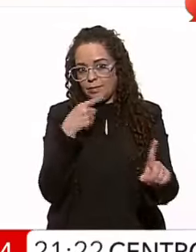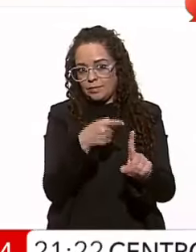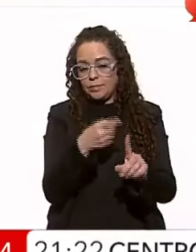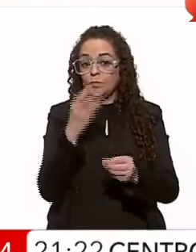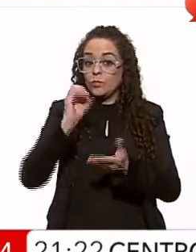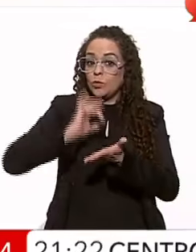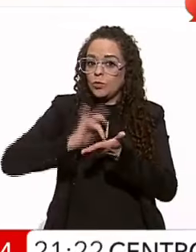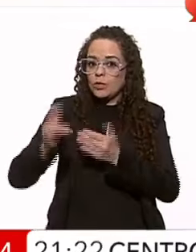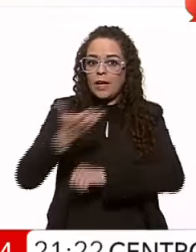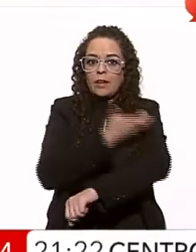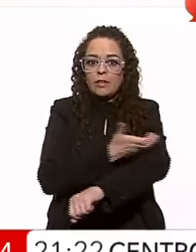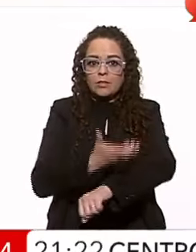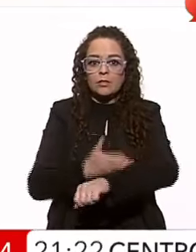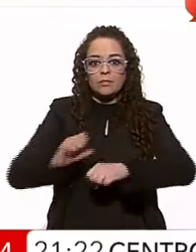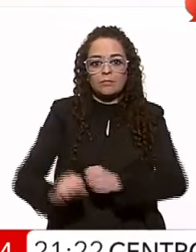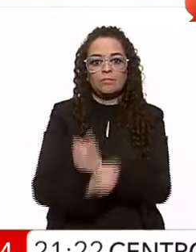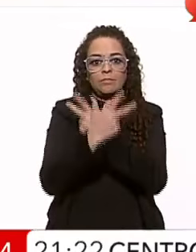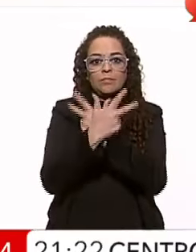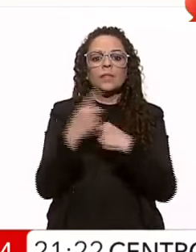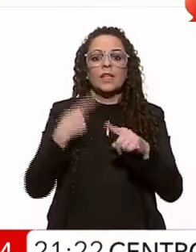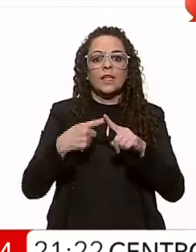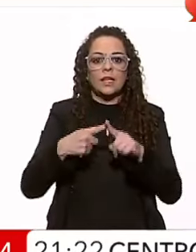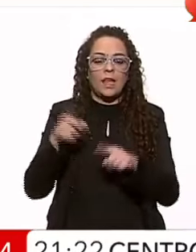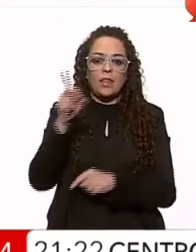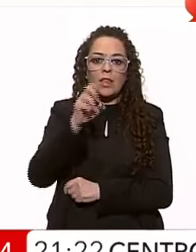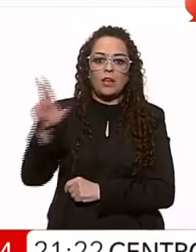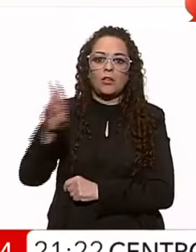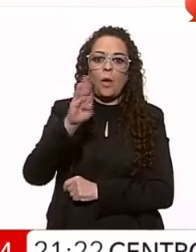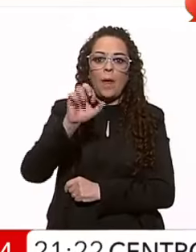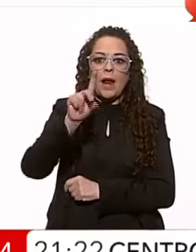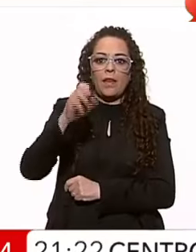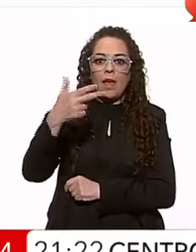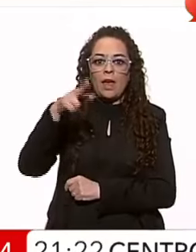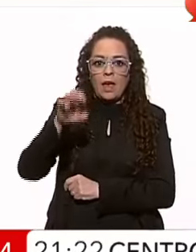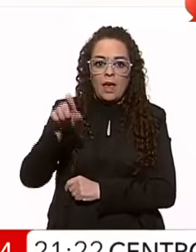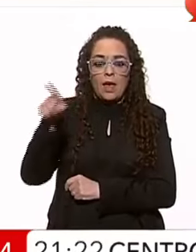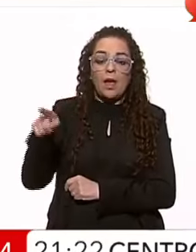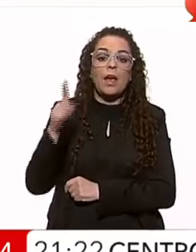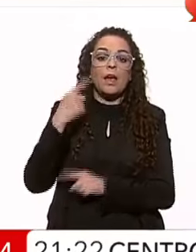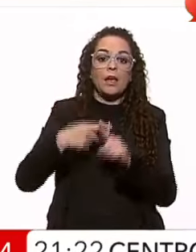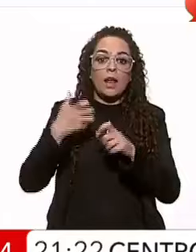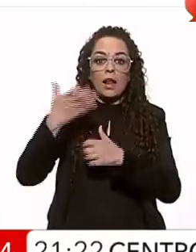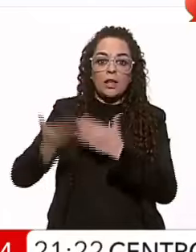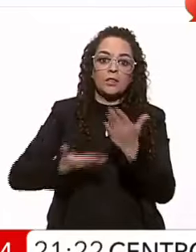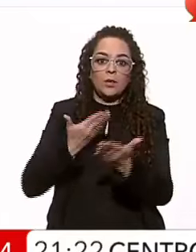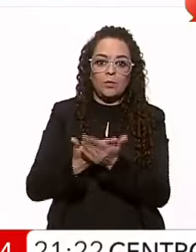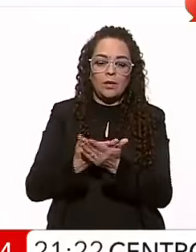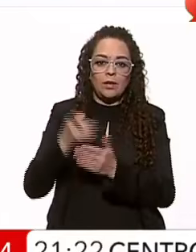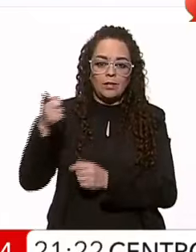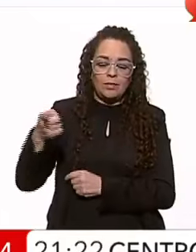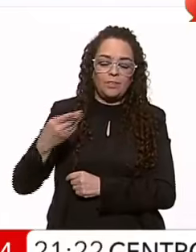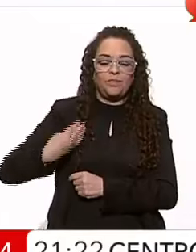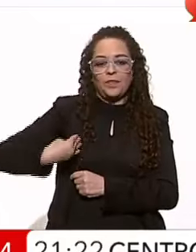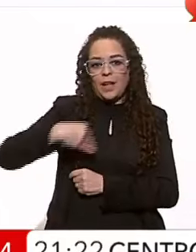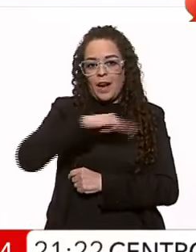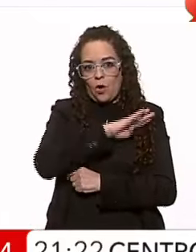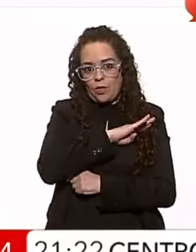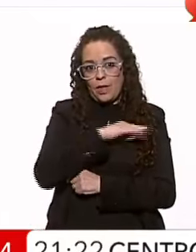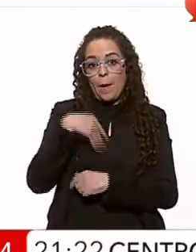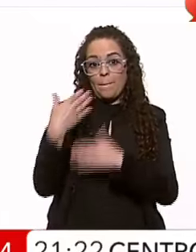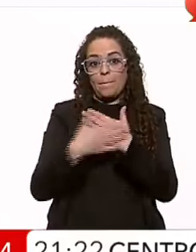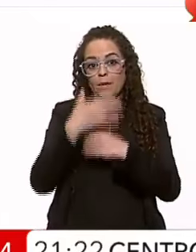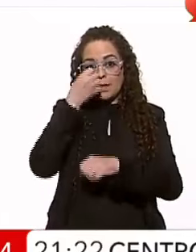Esta noche nos acompaña vía Zoom el doctor Julio Verdeguer, quien ha sido propuesto por la virtual presidenta electa Claudia Sheinbaum como el